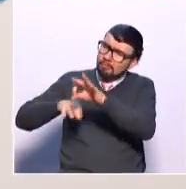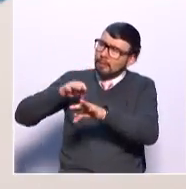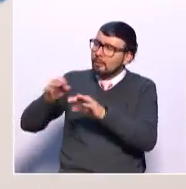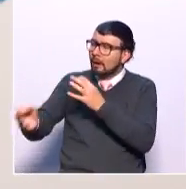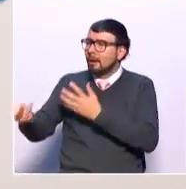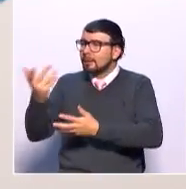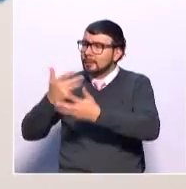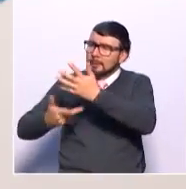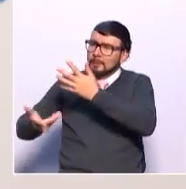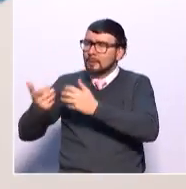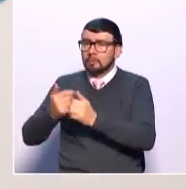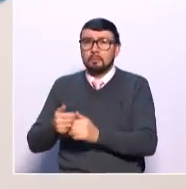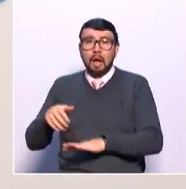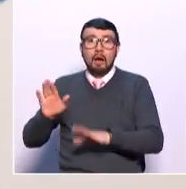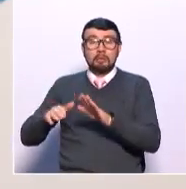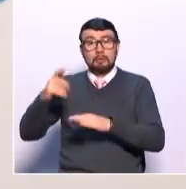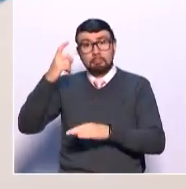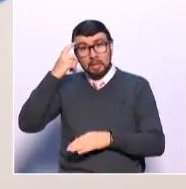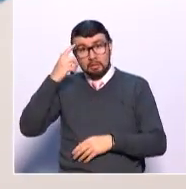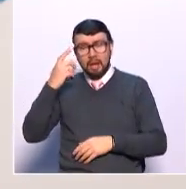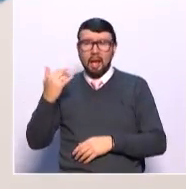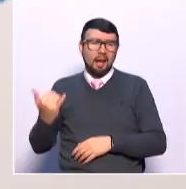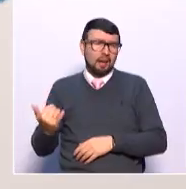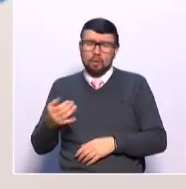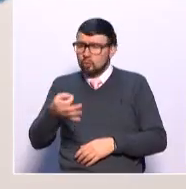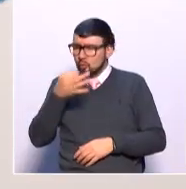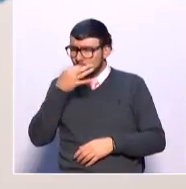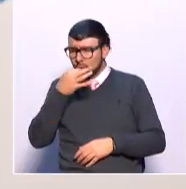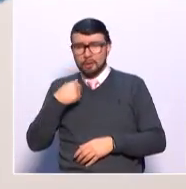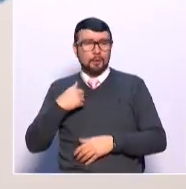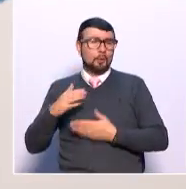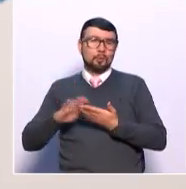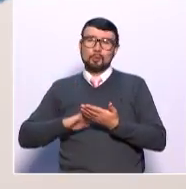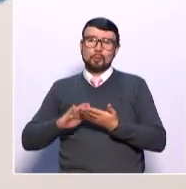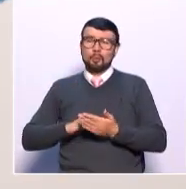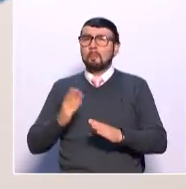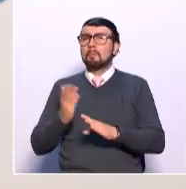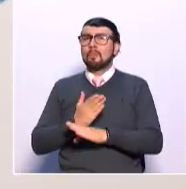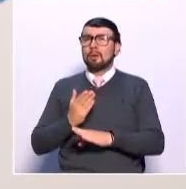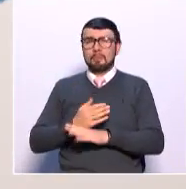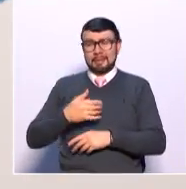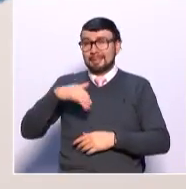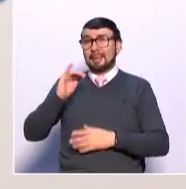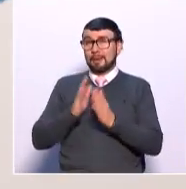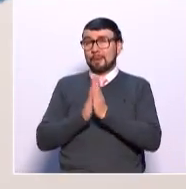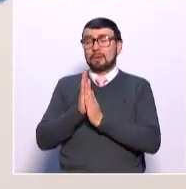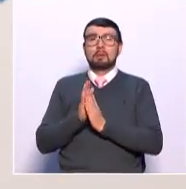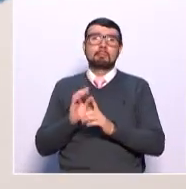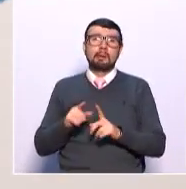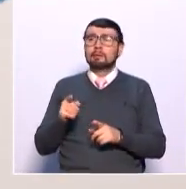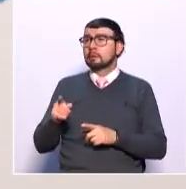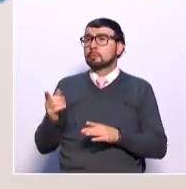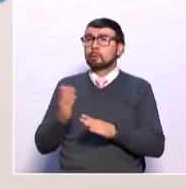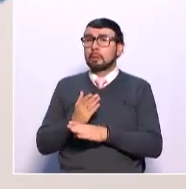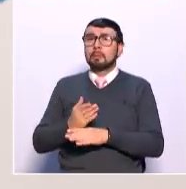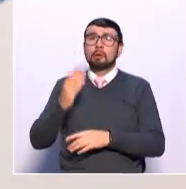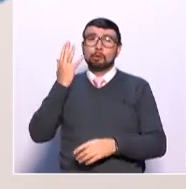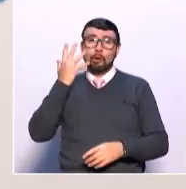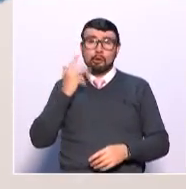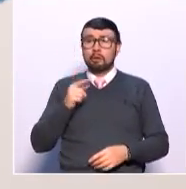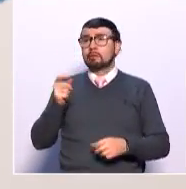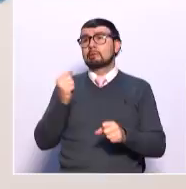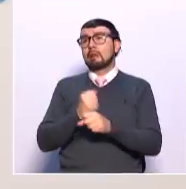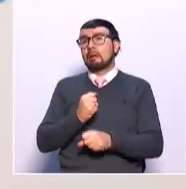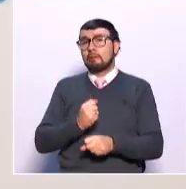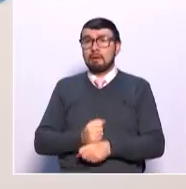que le damos la responsabilidad a la pastilla para que me saque del problema pero si el problema es todos los días es el trabajo es el esposo